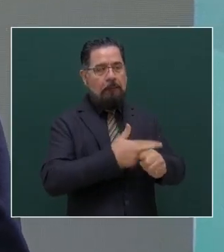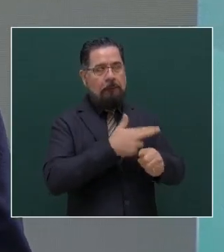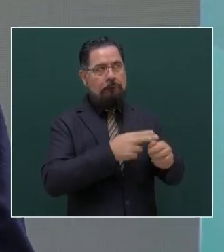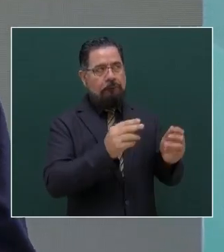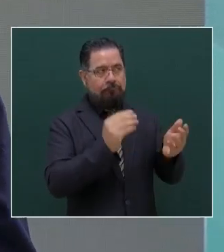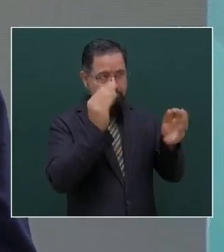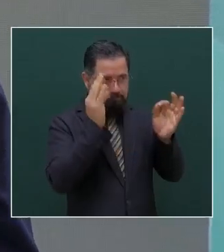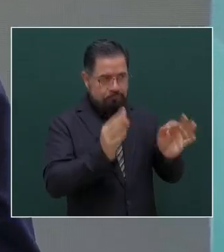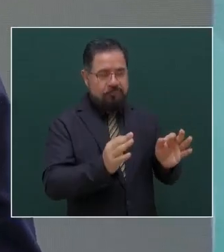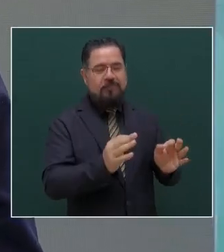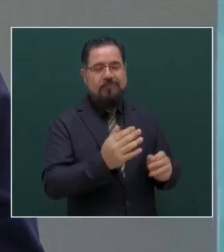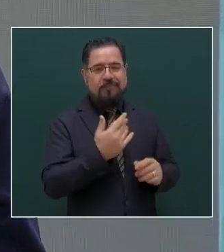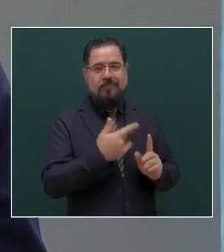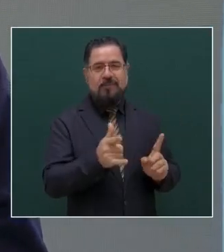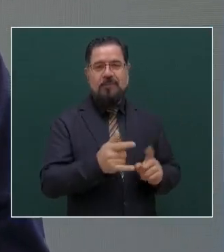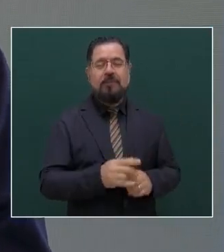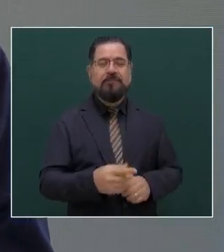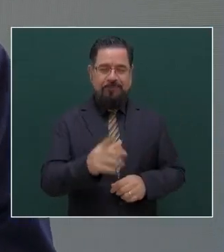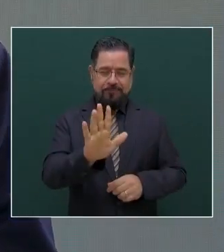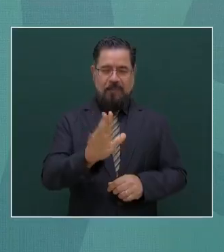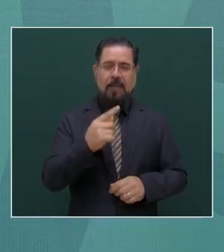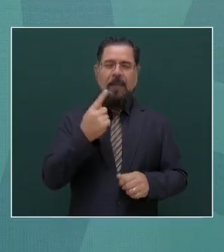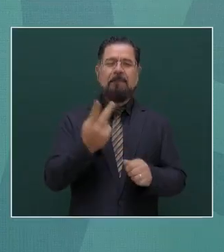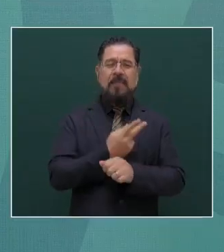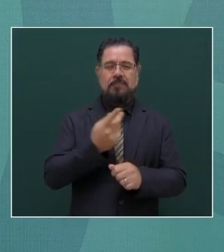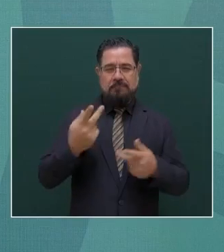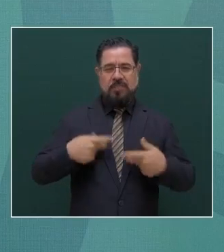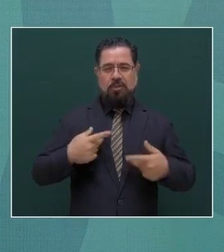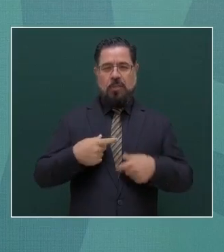los inspectores? ¿Qué hicimos?